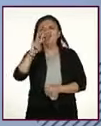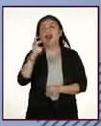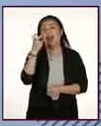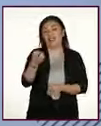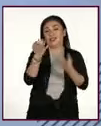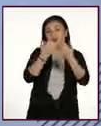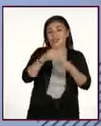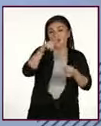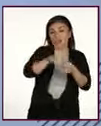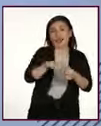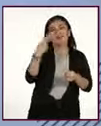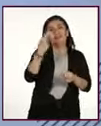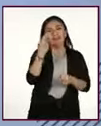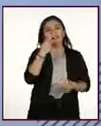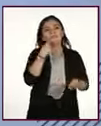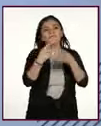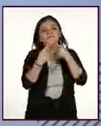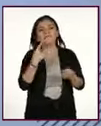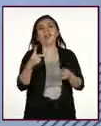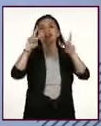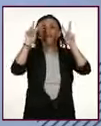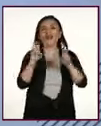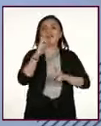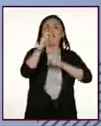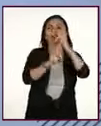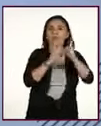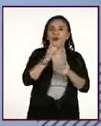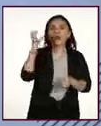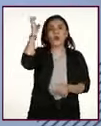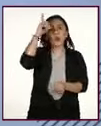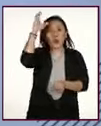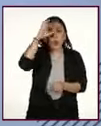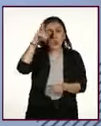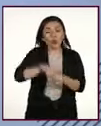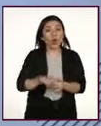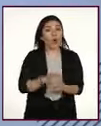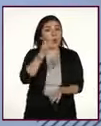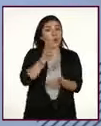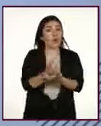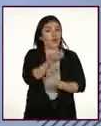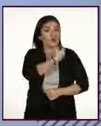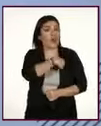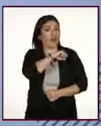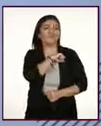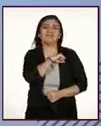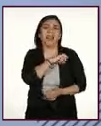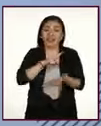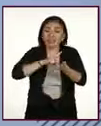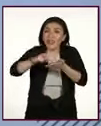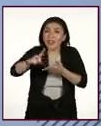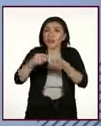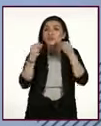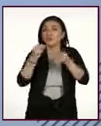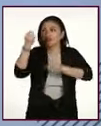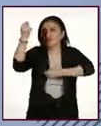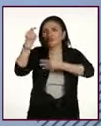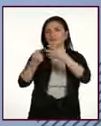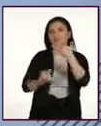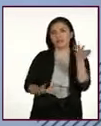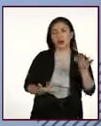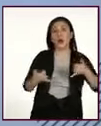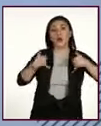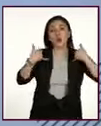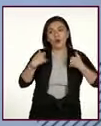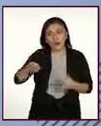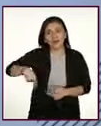les decía, teníamos que hablar de deporte, de cultura, no solo de salud, ¿no? Porque los derechos son muchísimos. Las juventudes deben de